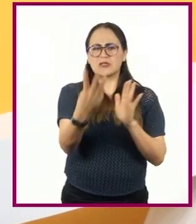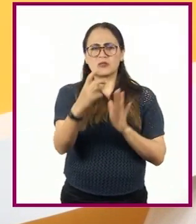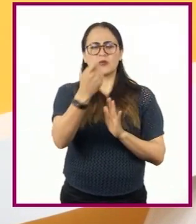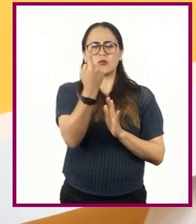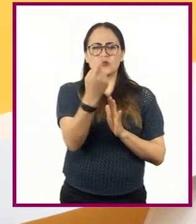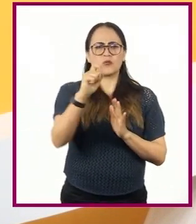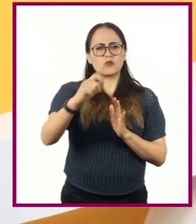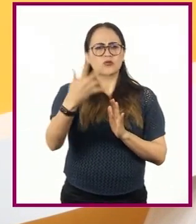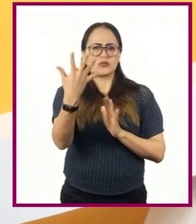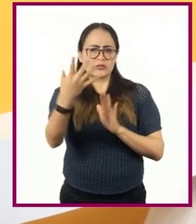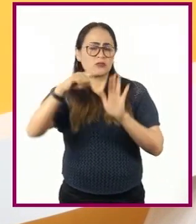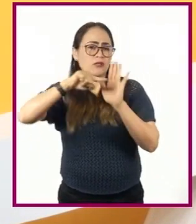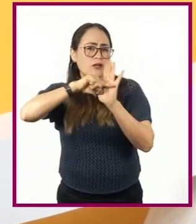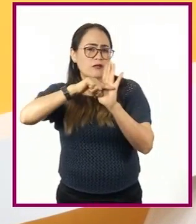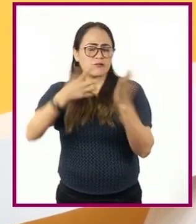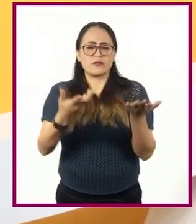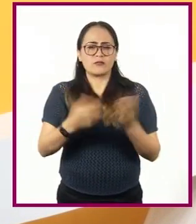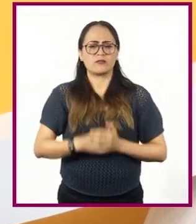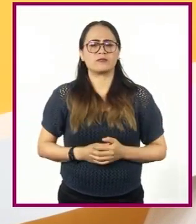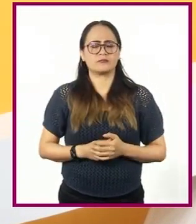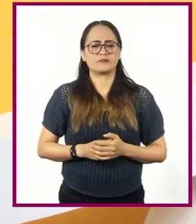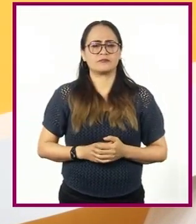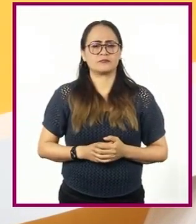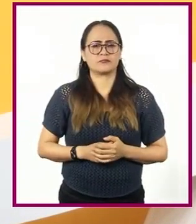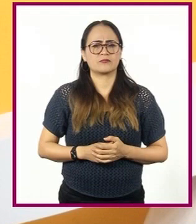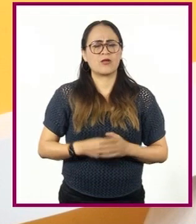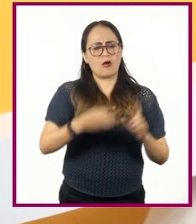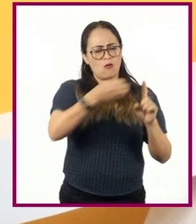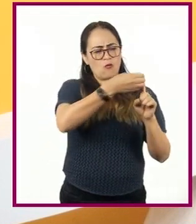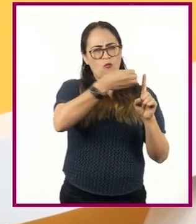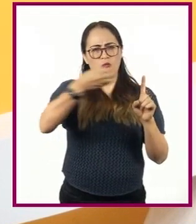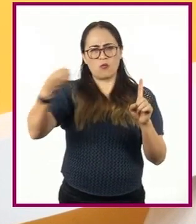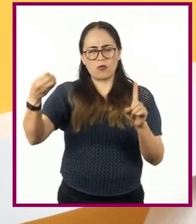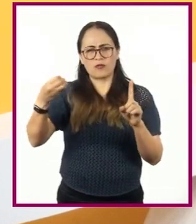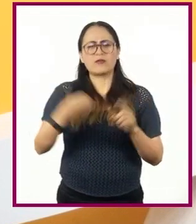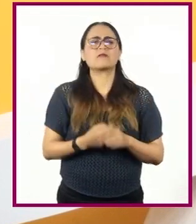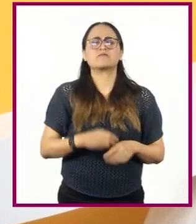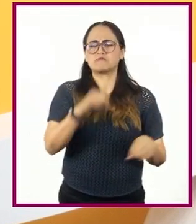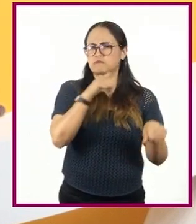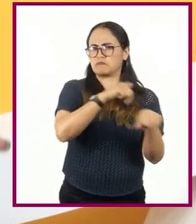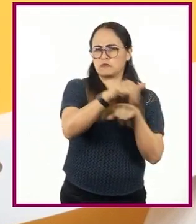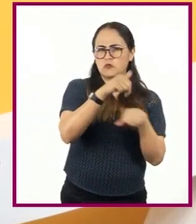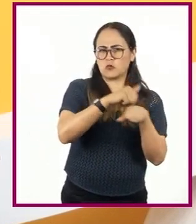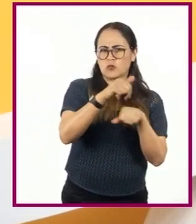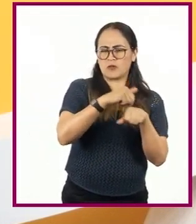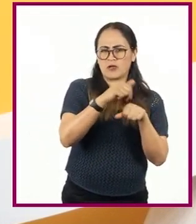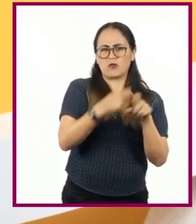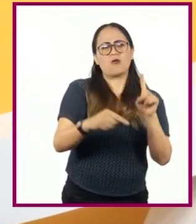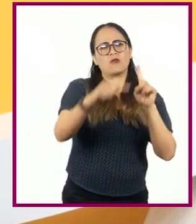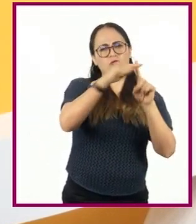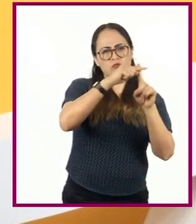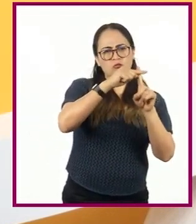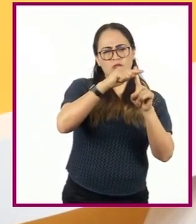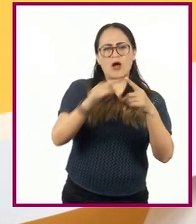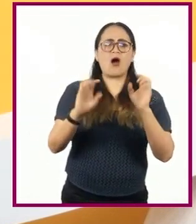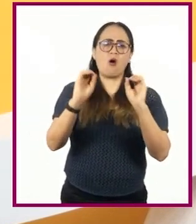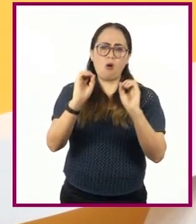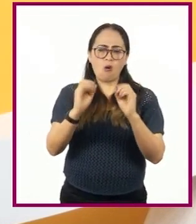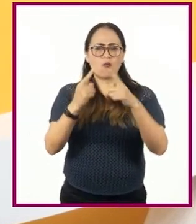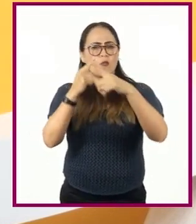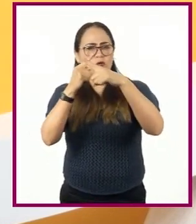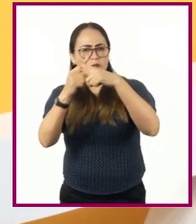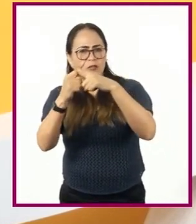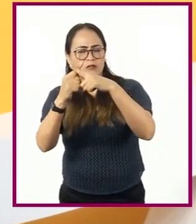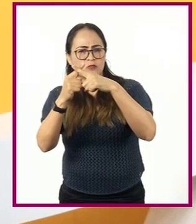negativo, por ejemplo. Es decir, todas las oraciones numéricas están conformadas por una adición y una multiplicación